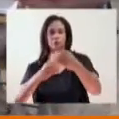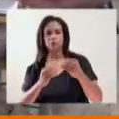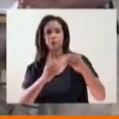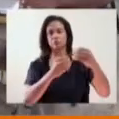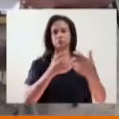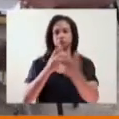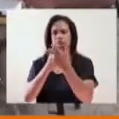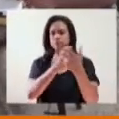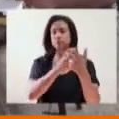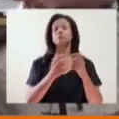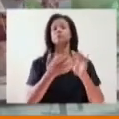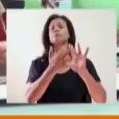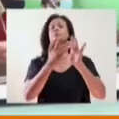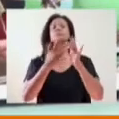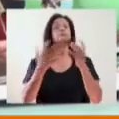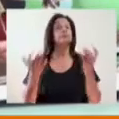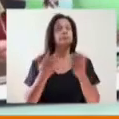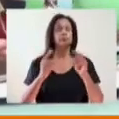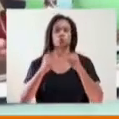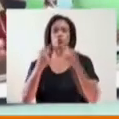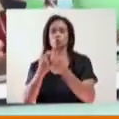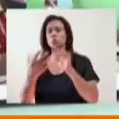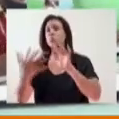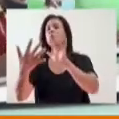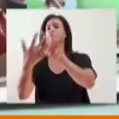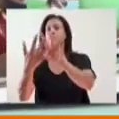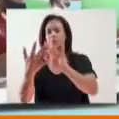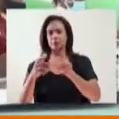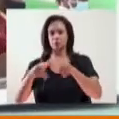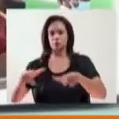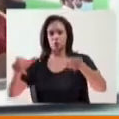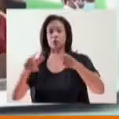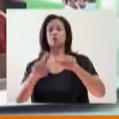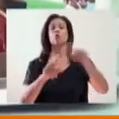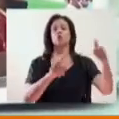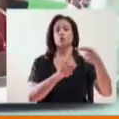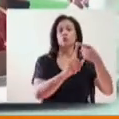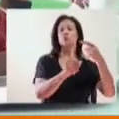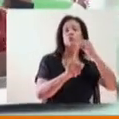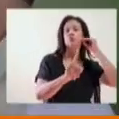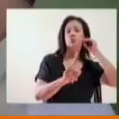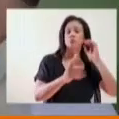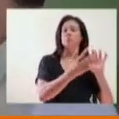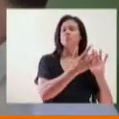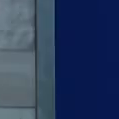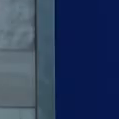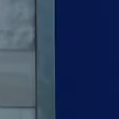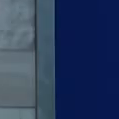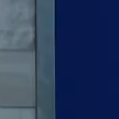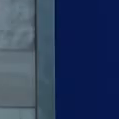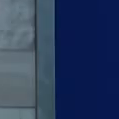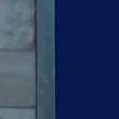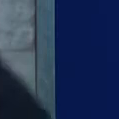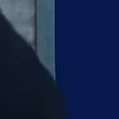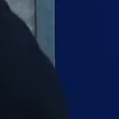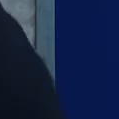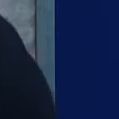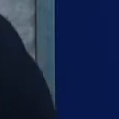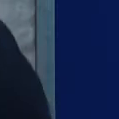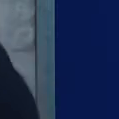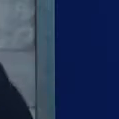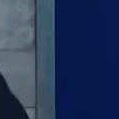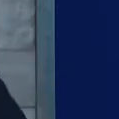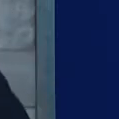porque esto cada uno de estos pasos de educación han costado mucho dinero incluyendo bien hasta